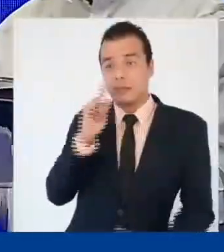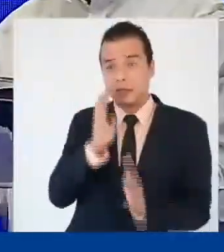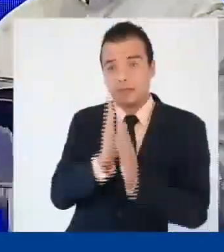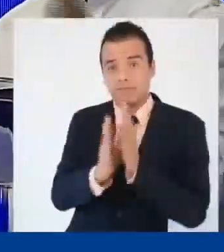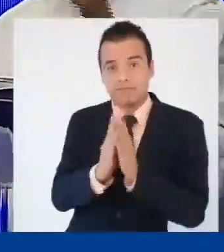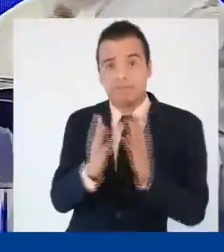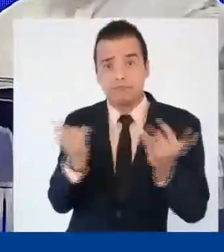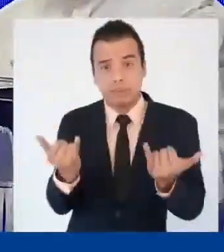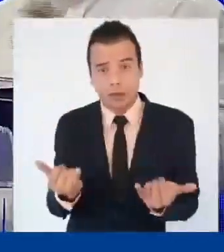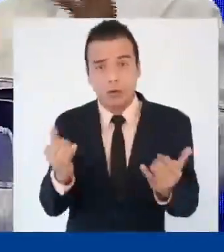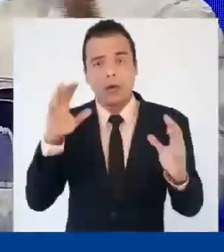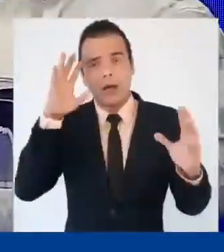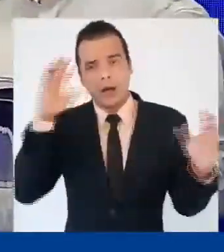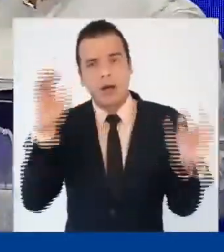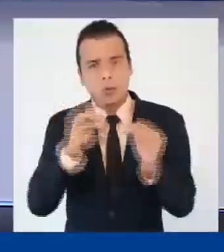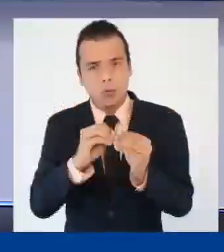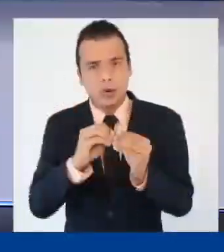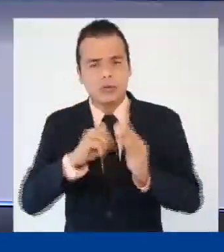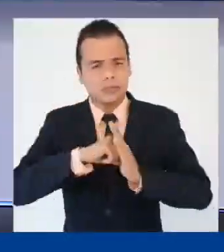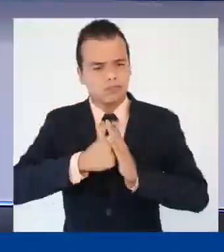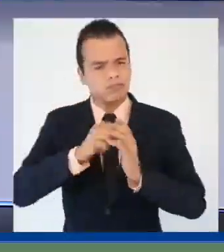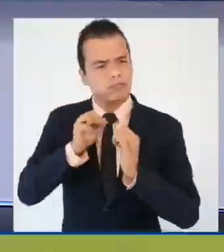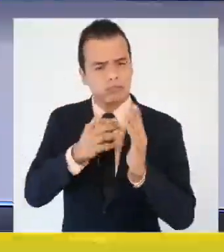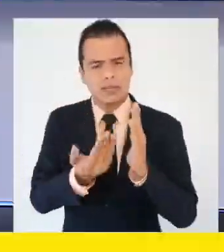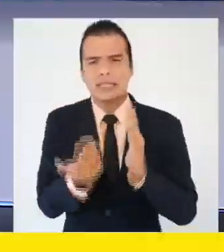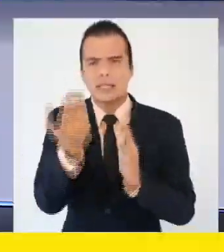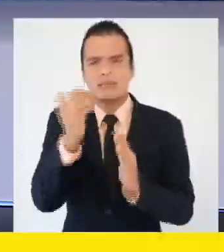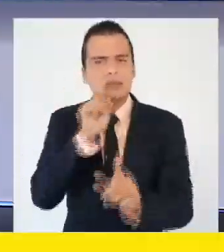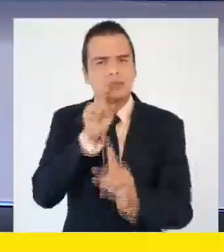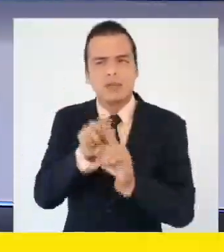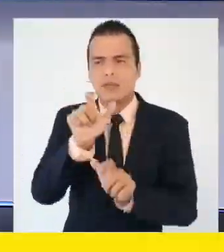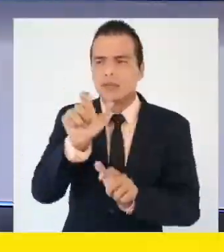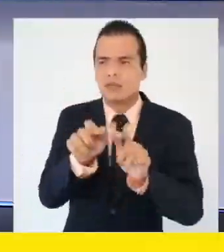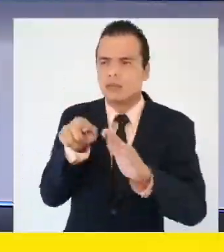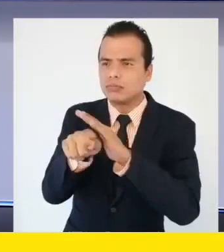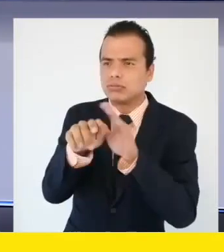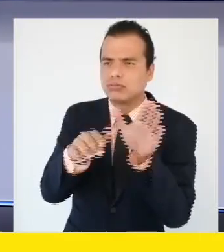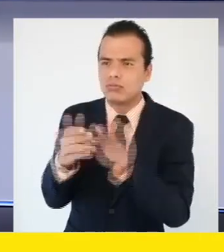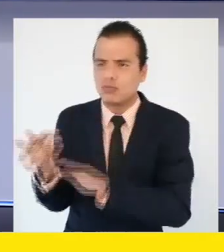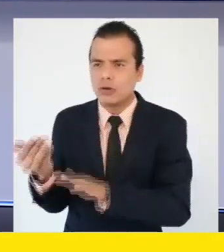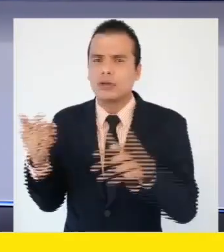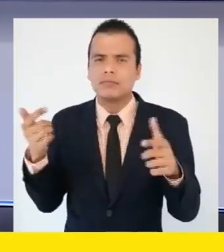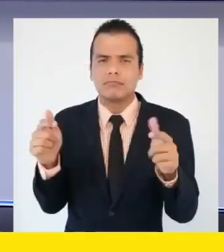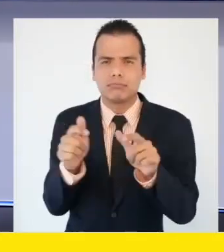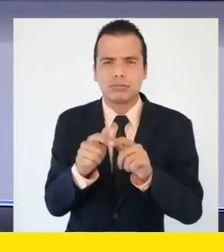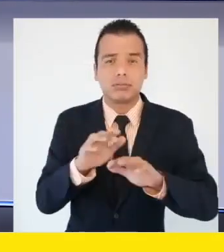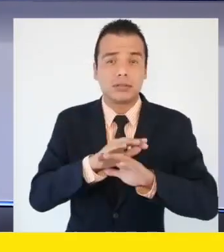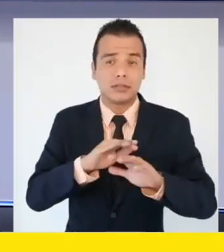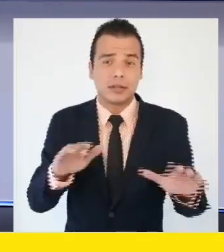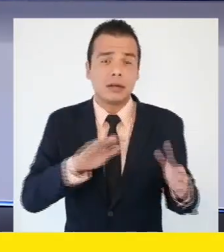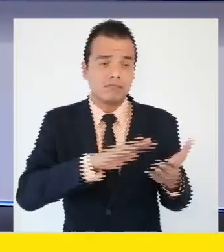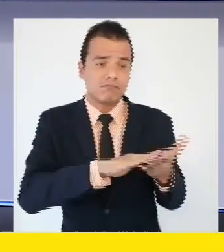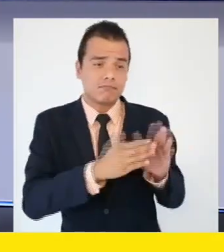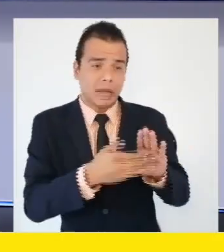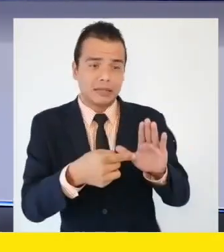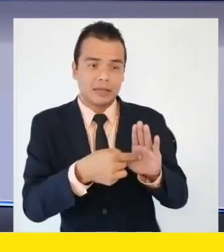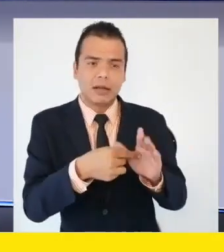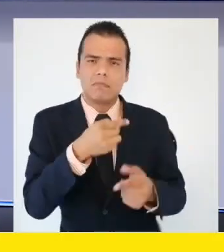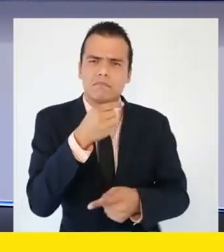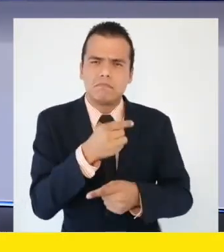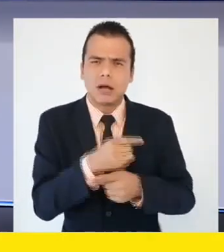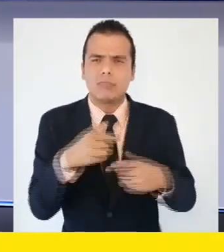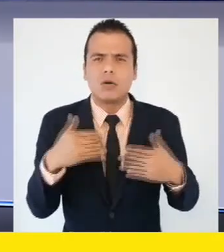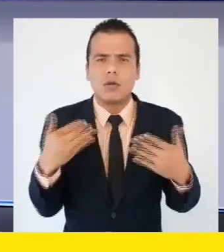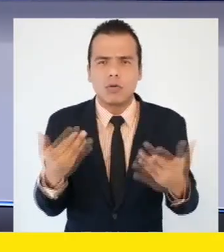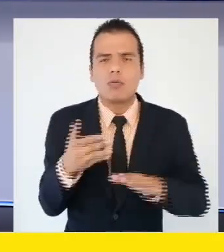conflicto para evitar más derramamiento de sangre. Y la paz tiene indiscutiblemente el tema del diálogo, el